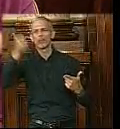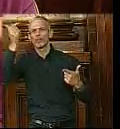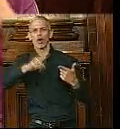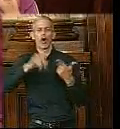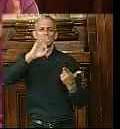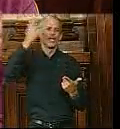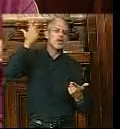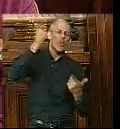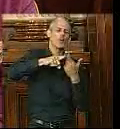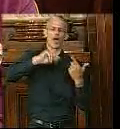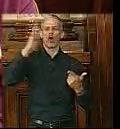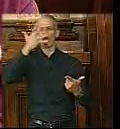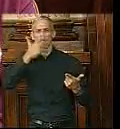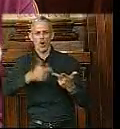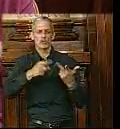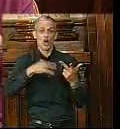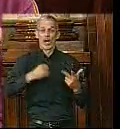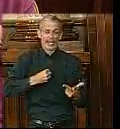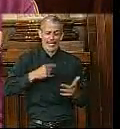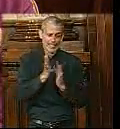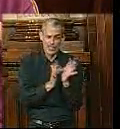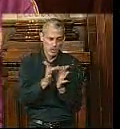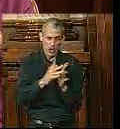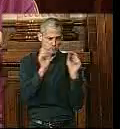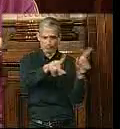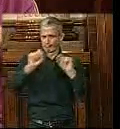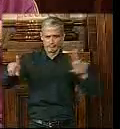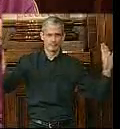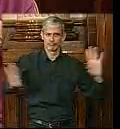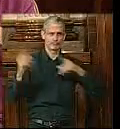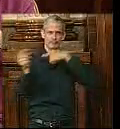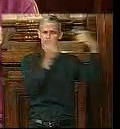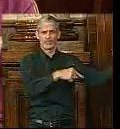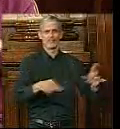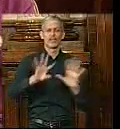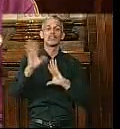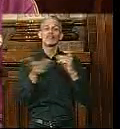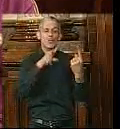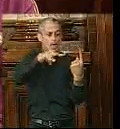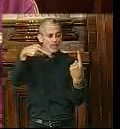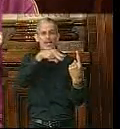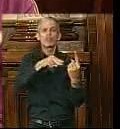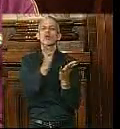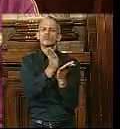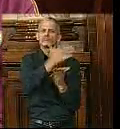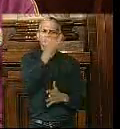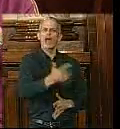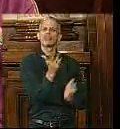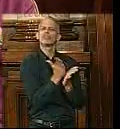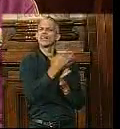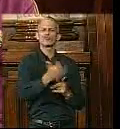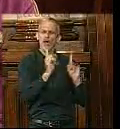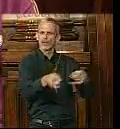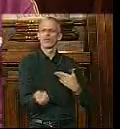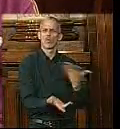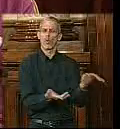rubias, o si no son rubias, o qué religión tienen. Digamos, esa mirada de las personas como sujetos de derecho hace que